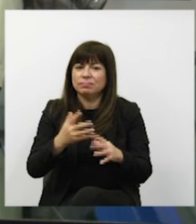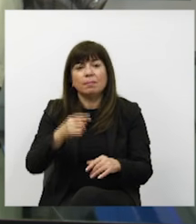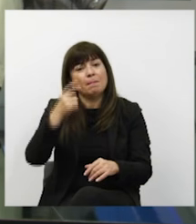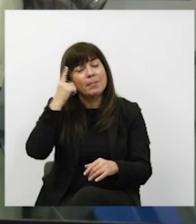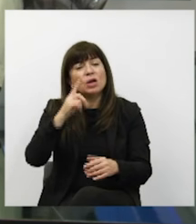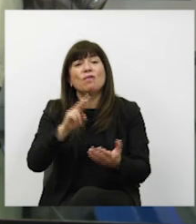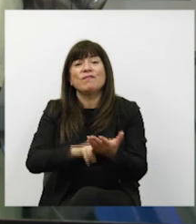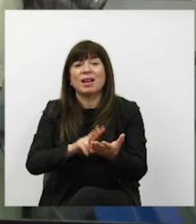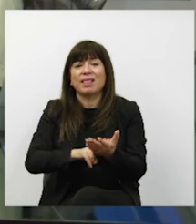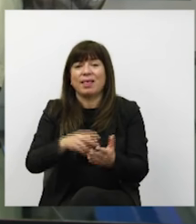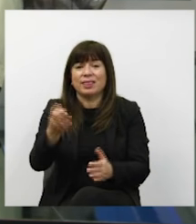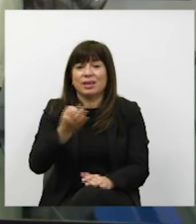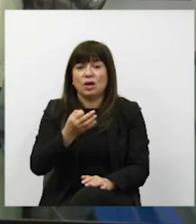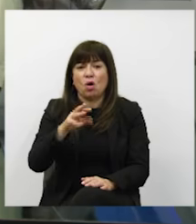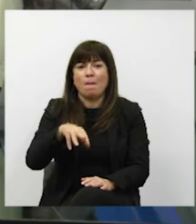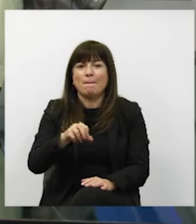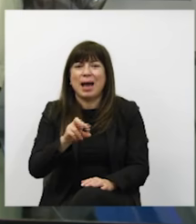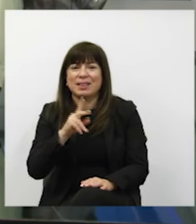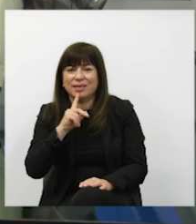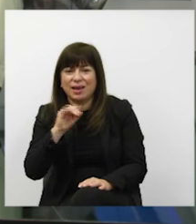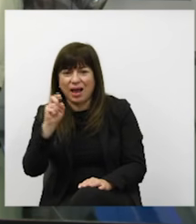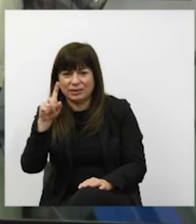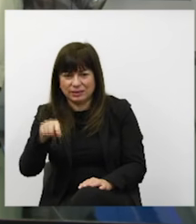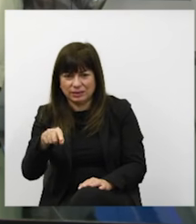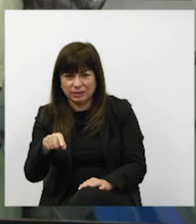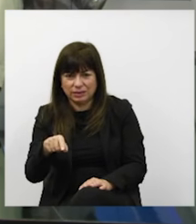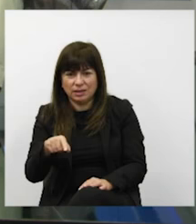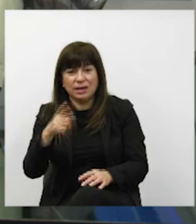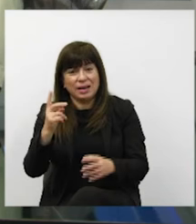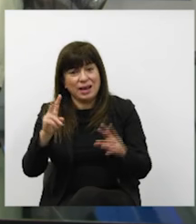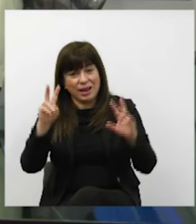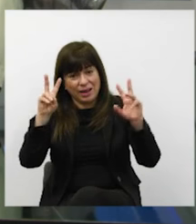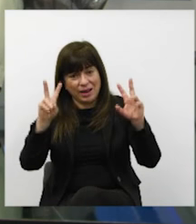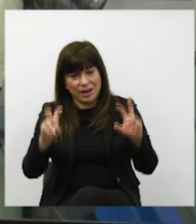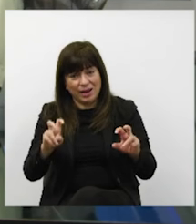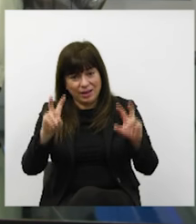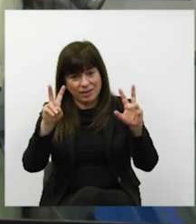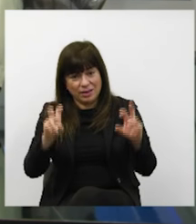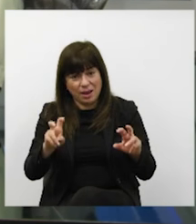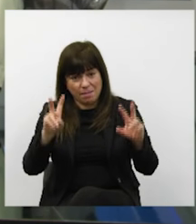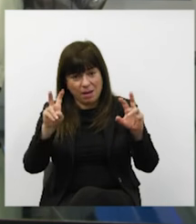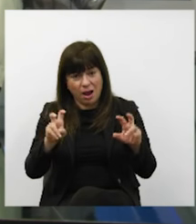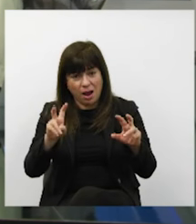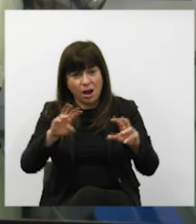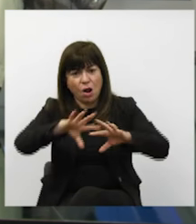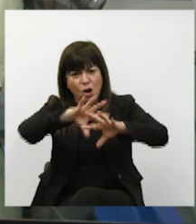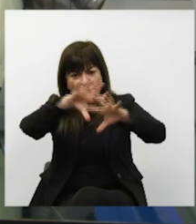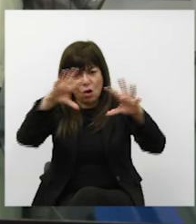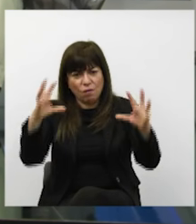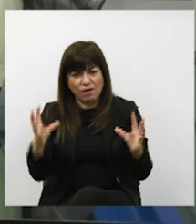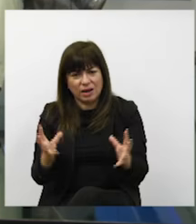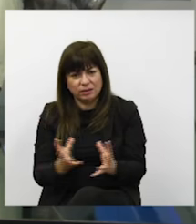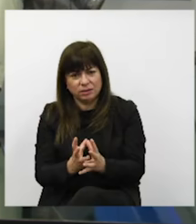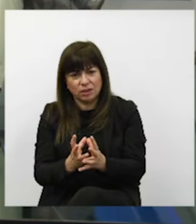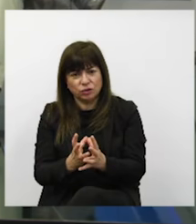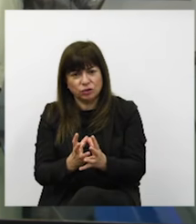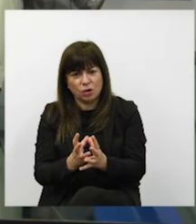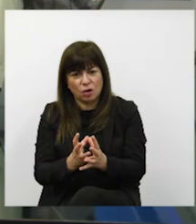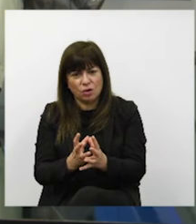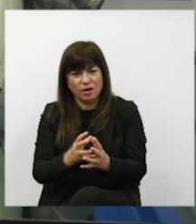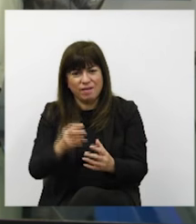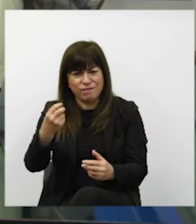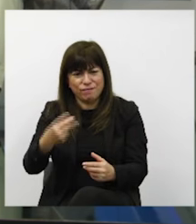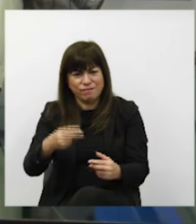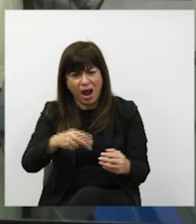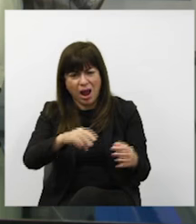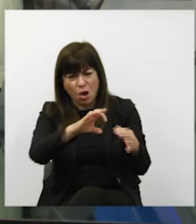dijo Matías, respecto de que el tema de la globalización y las cadenas de valor se van a